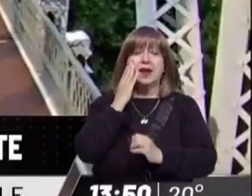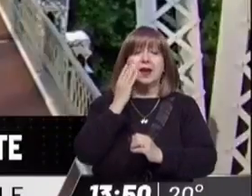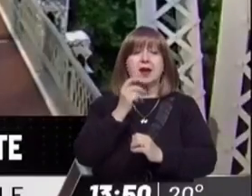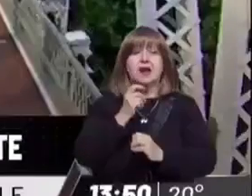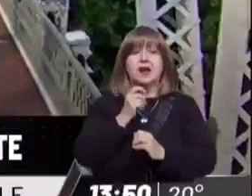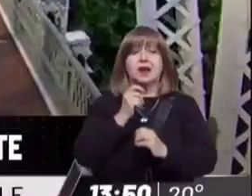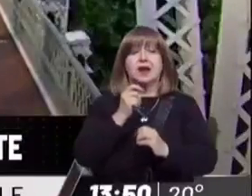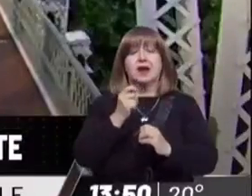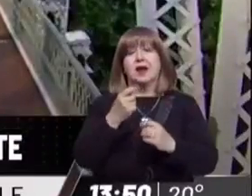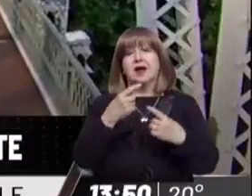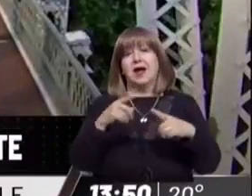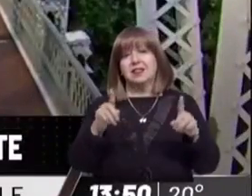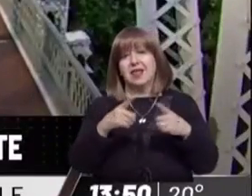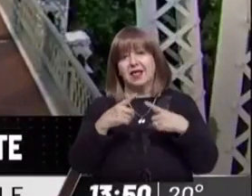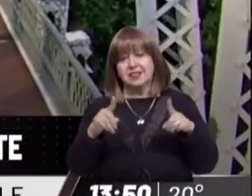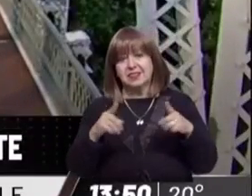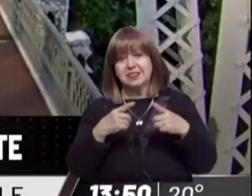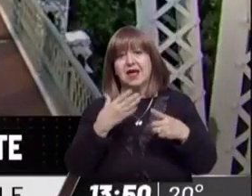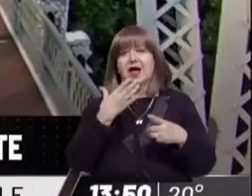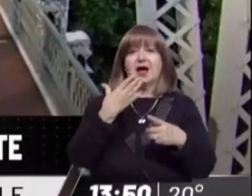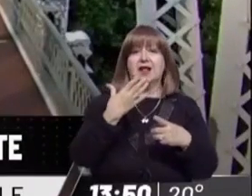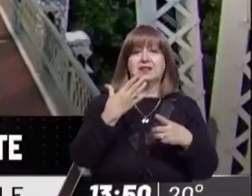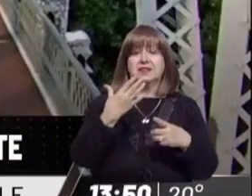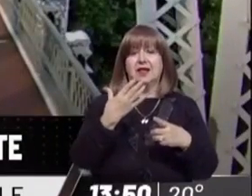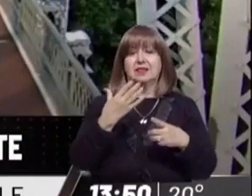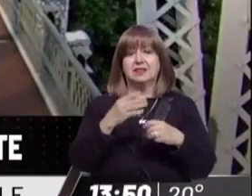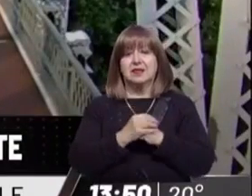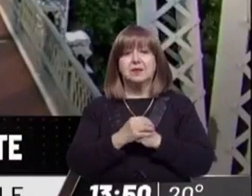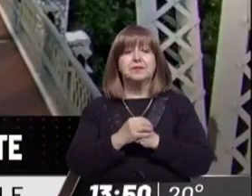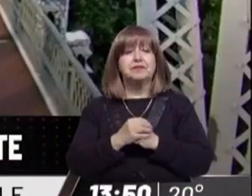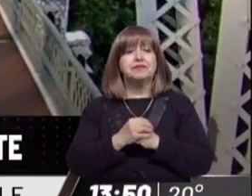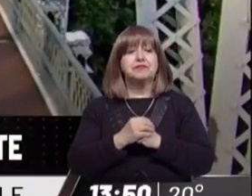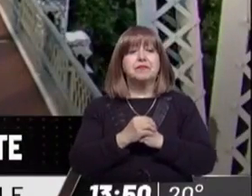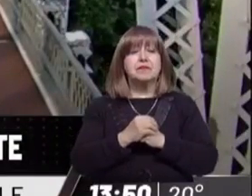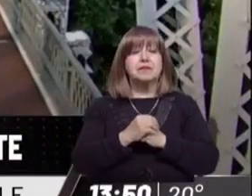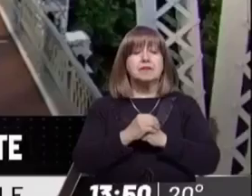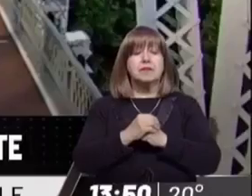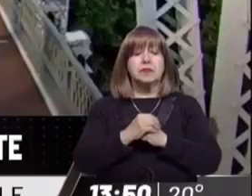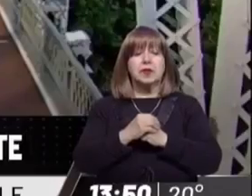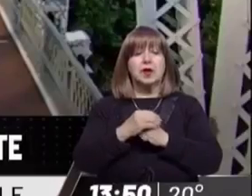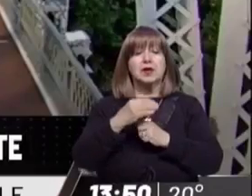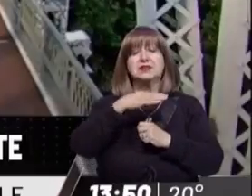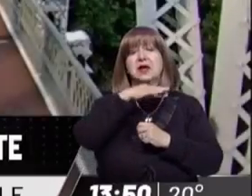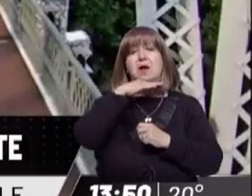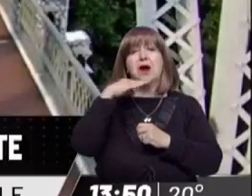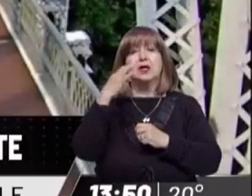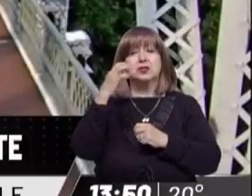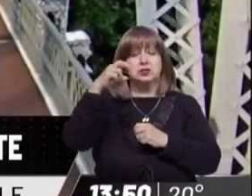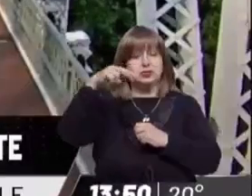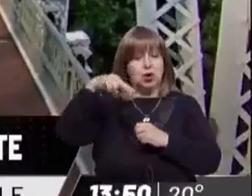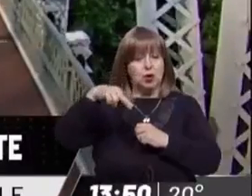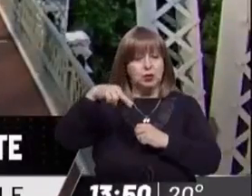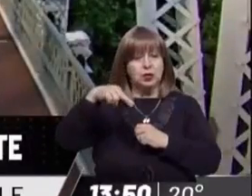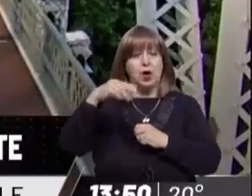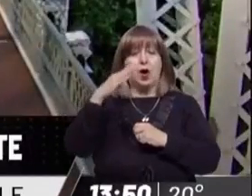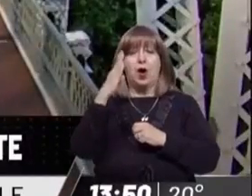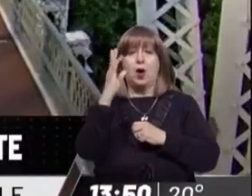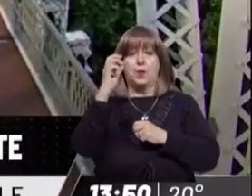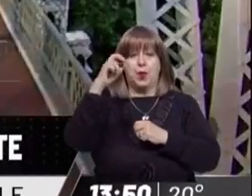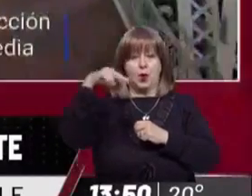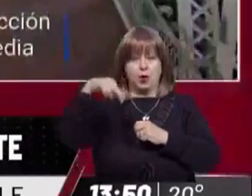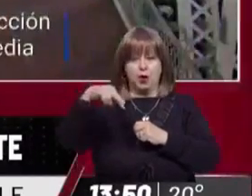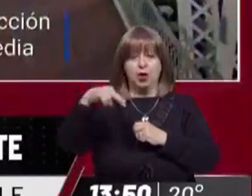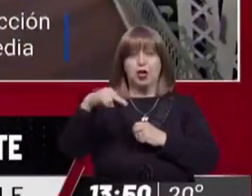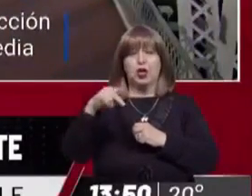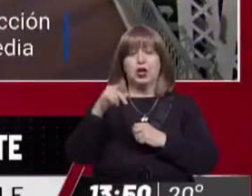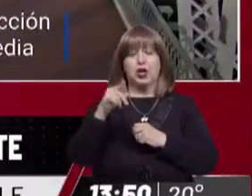fue salvada Adrián la verdad que es un ejemplo hermoso para poder compartirlo Sí sí sí desde luego que